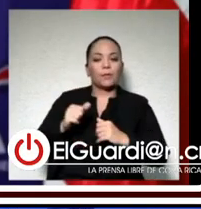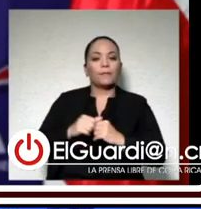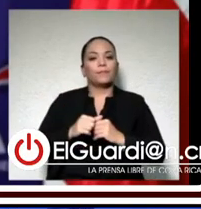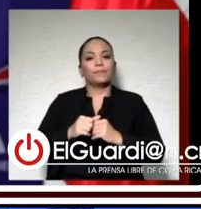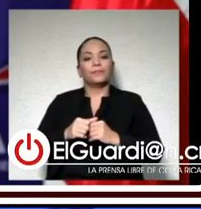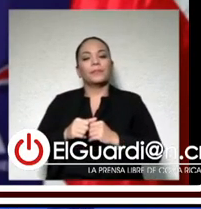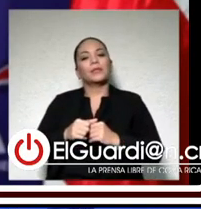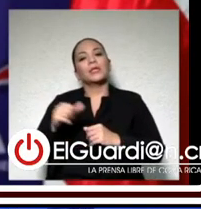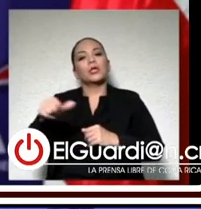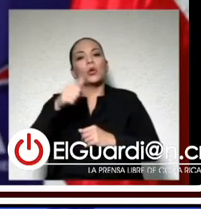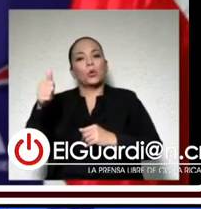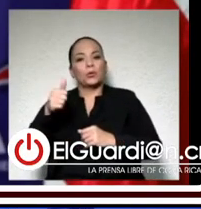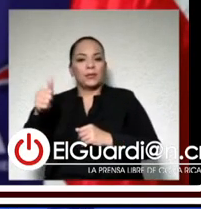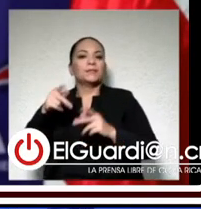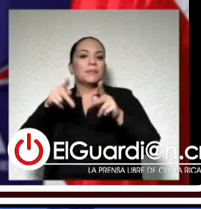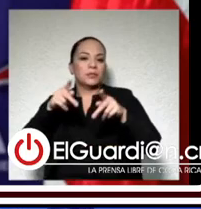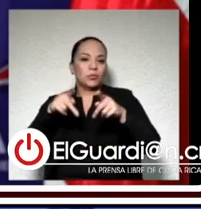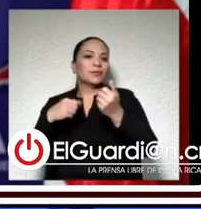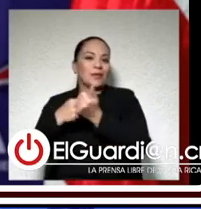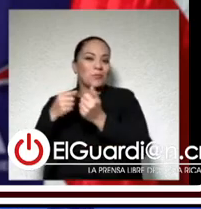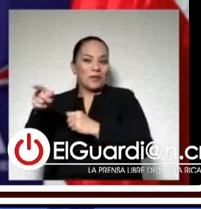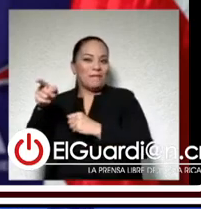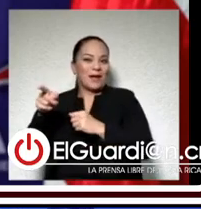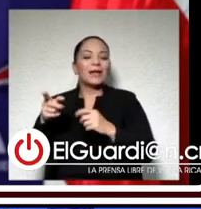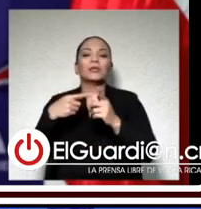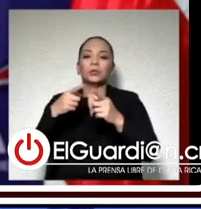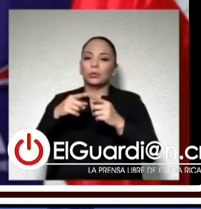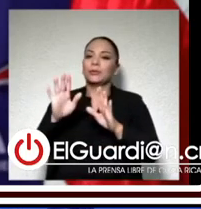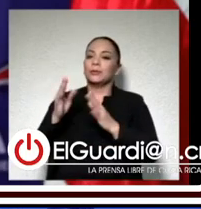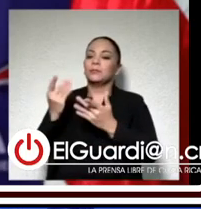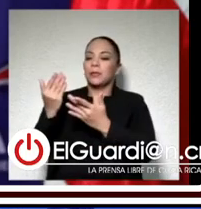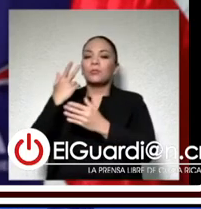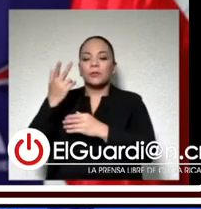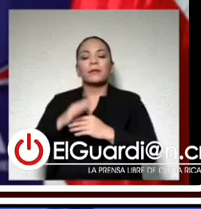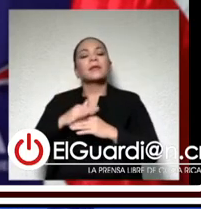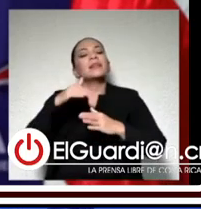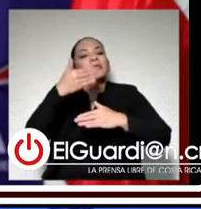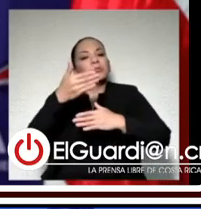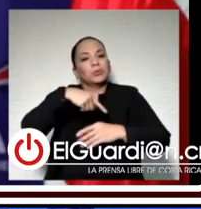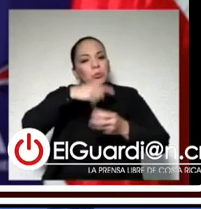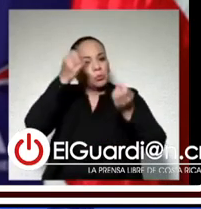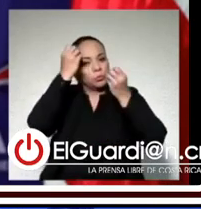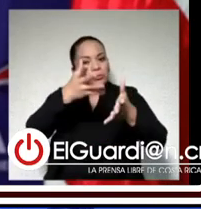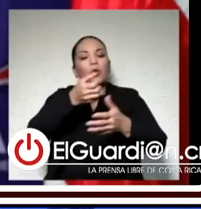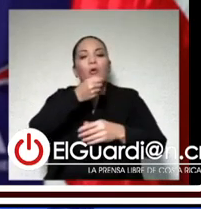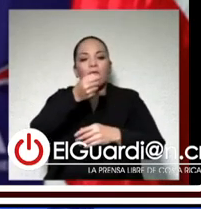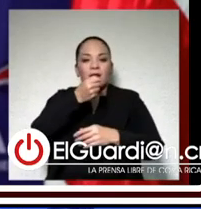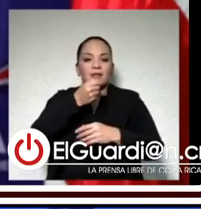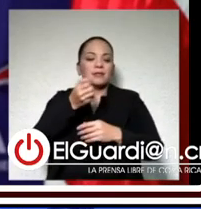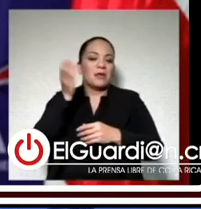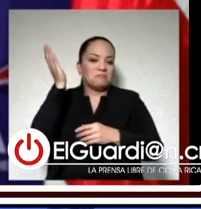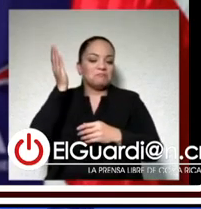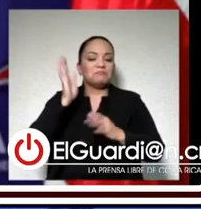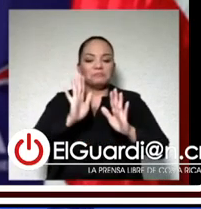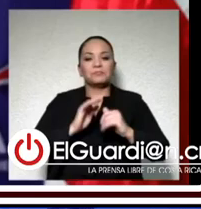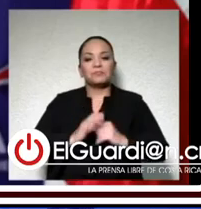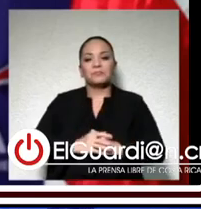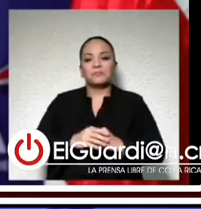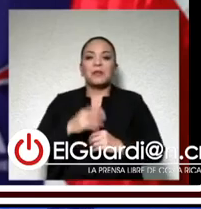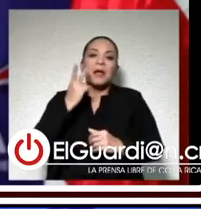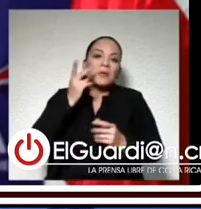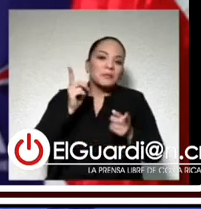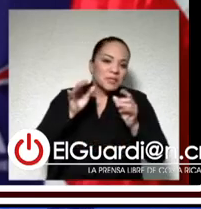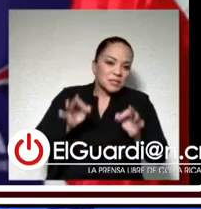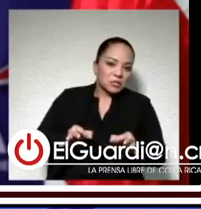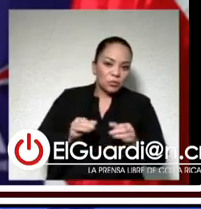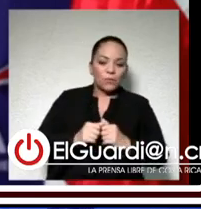otros cómplices, darán una conferencia en su momento, si es que esa es la decisión.